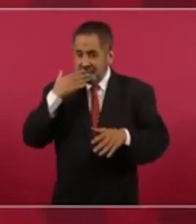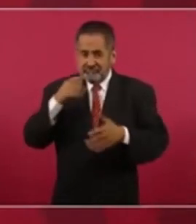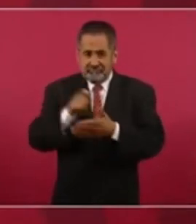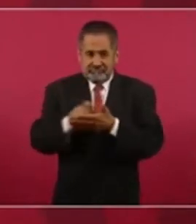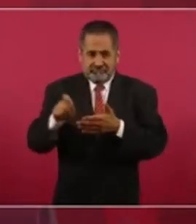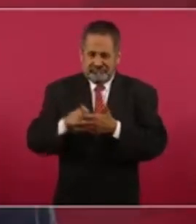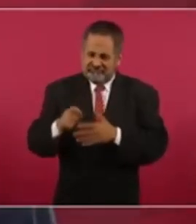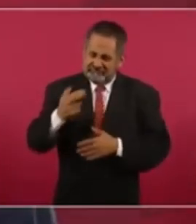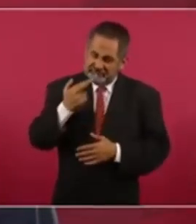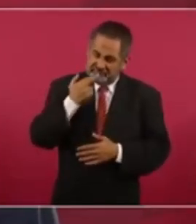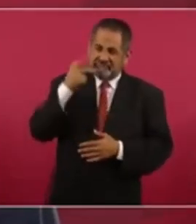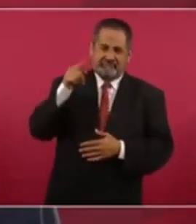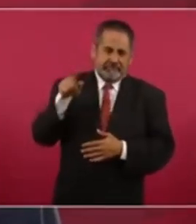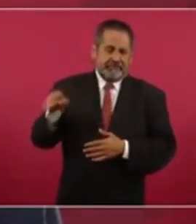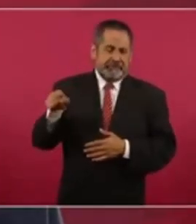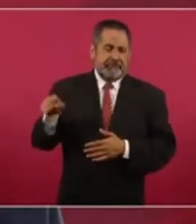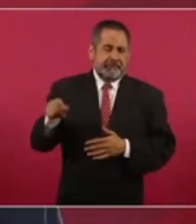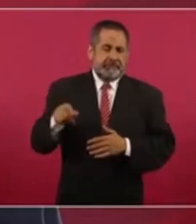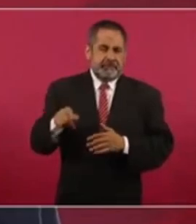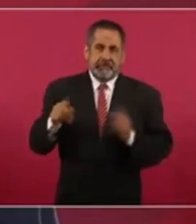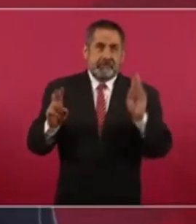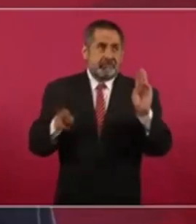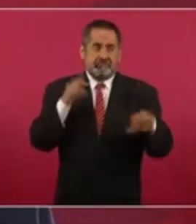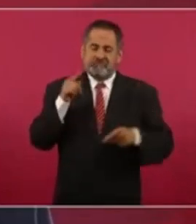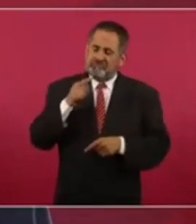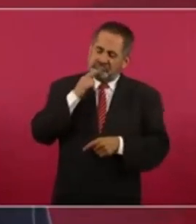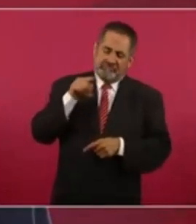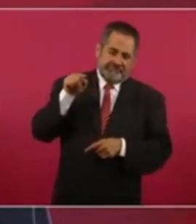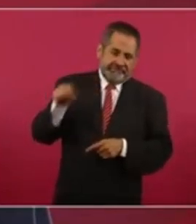de lo mejor del mundo.